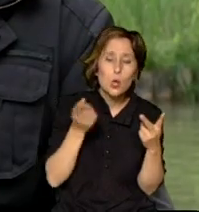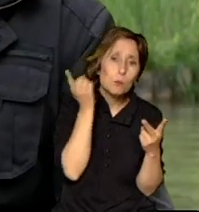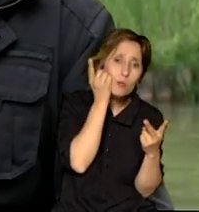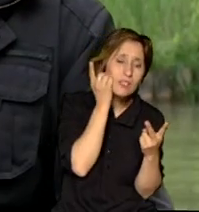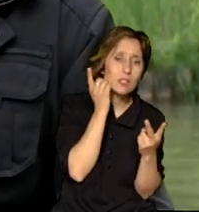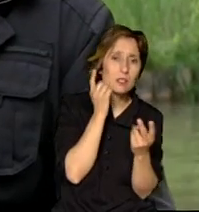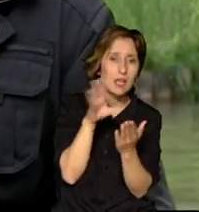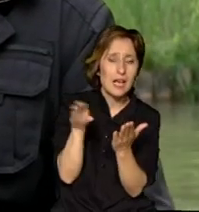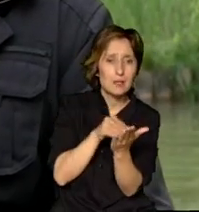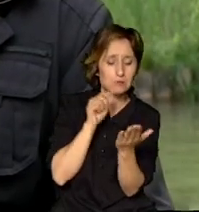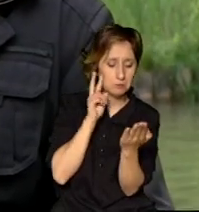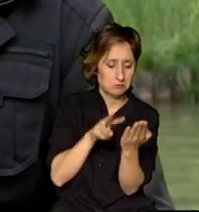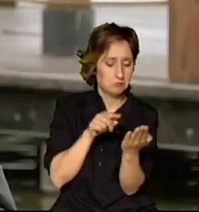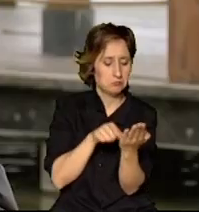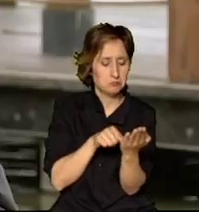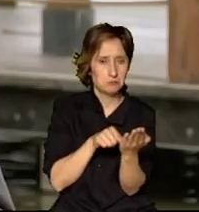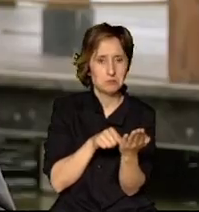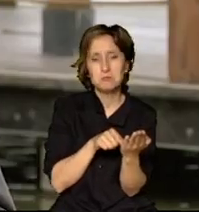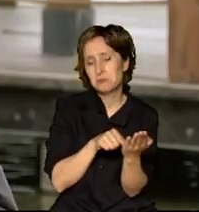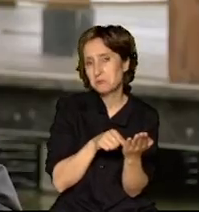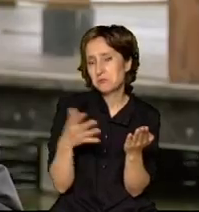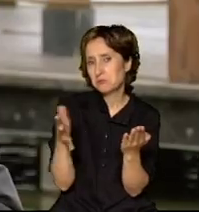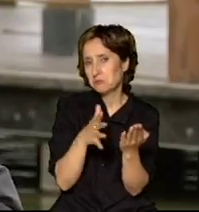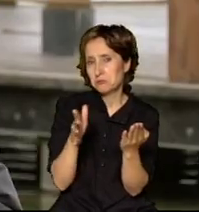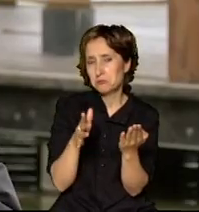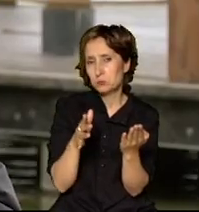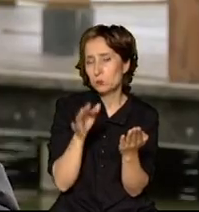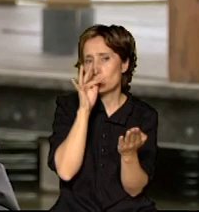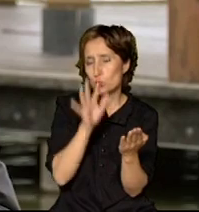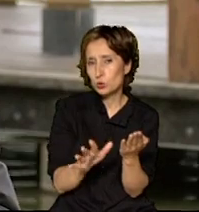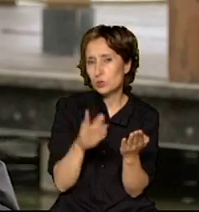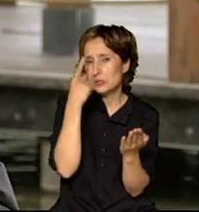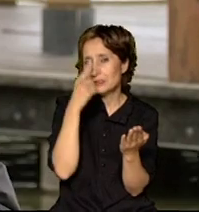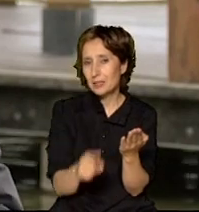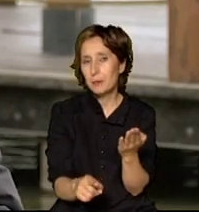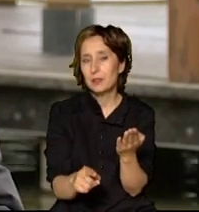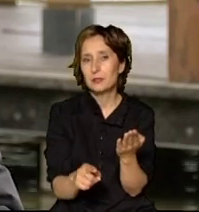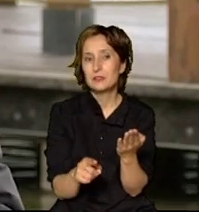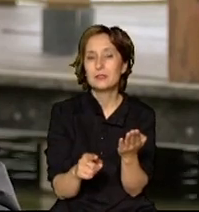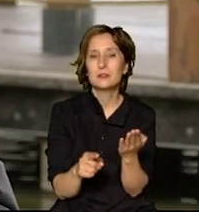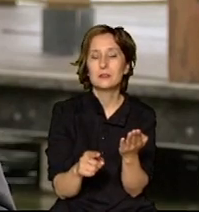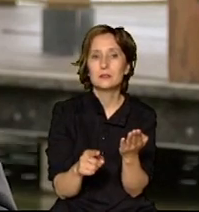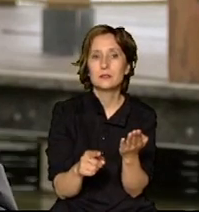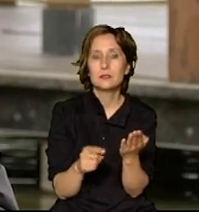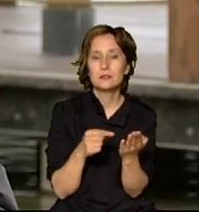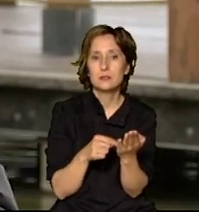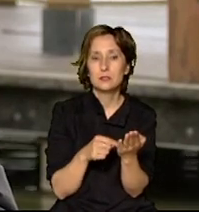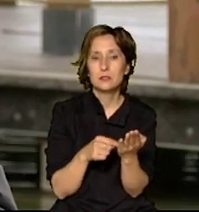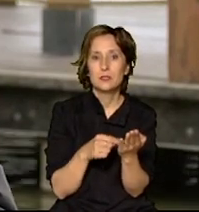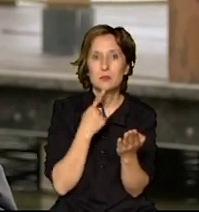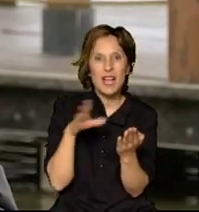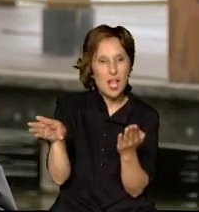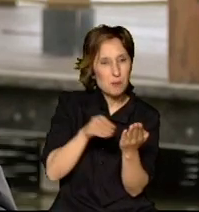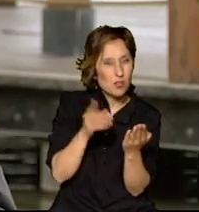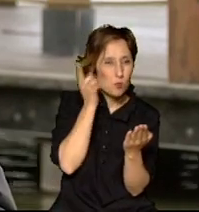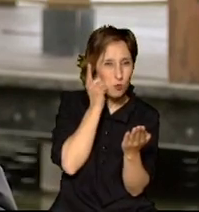de aplicación móvil y tengo, bueno, pues una fiabilidad que yo no sé hasta qué punto realmente se ofrece a través de las